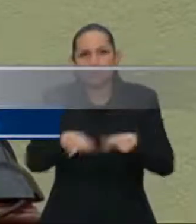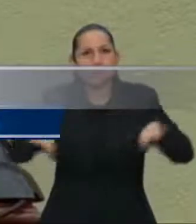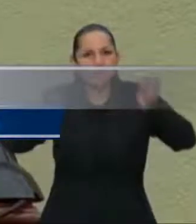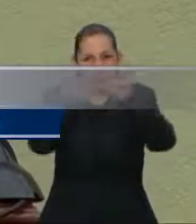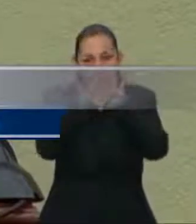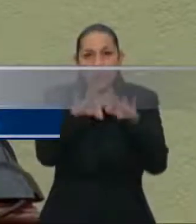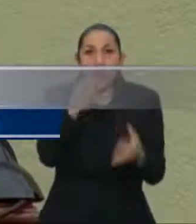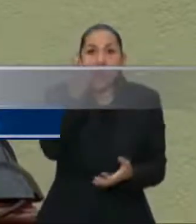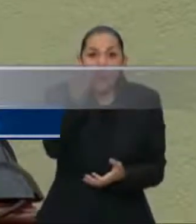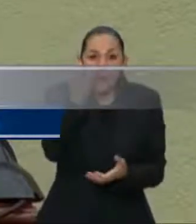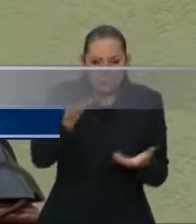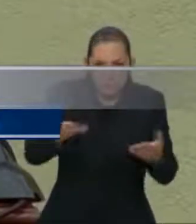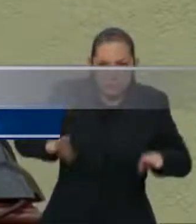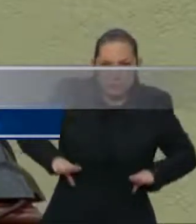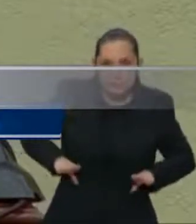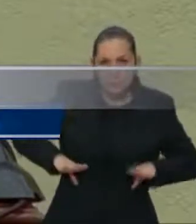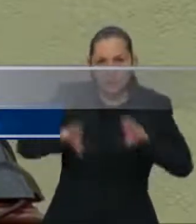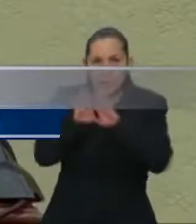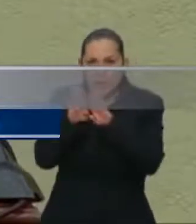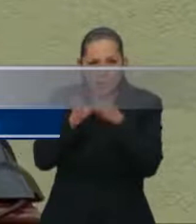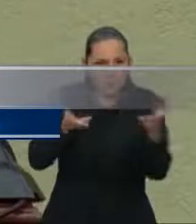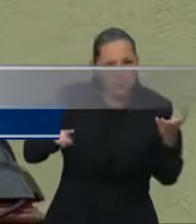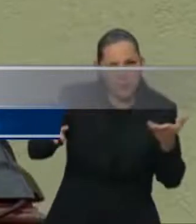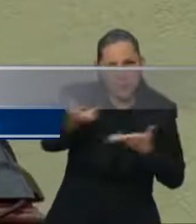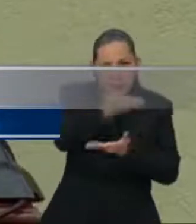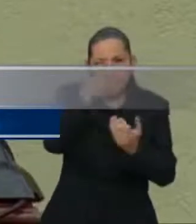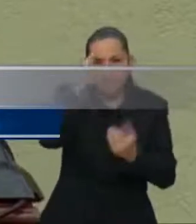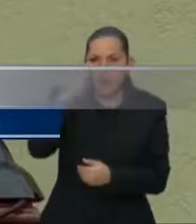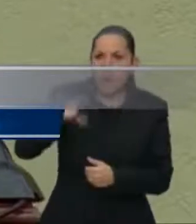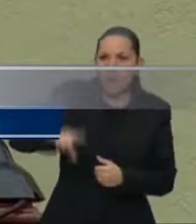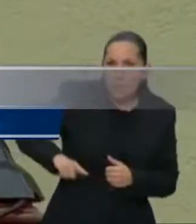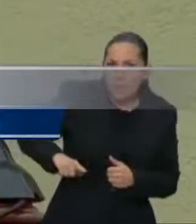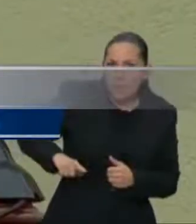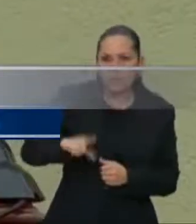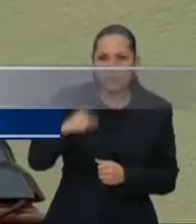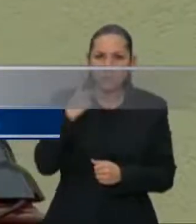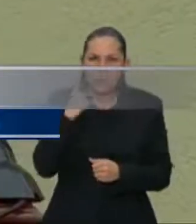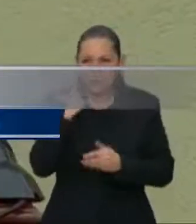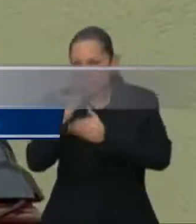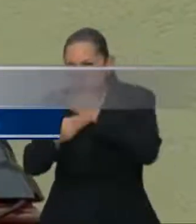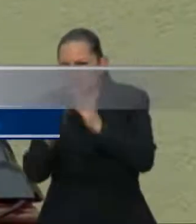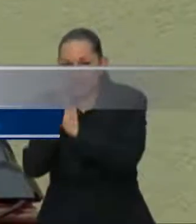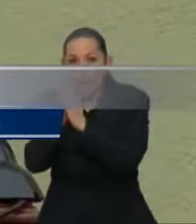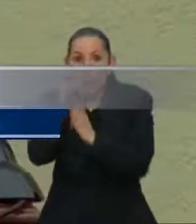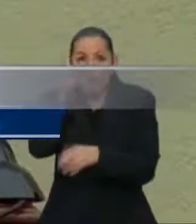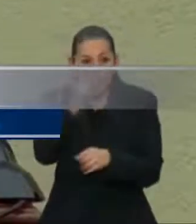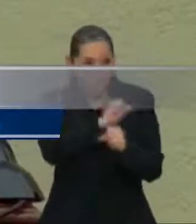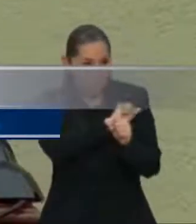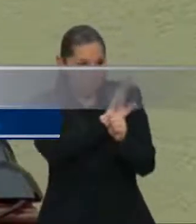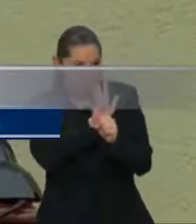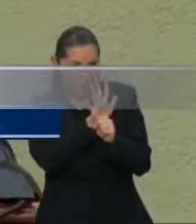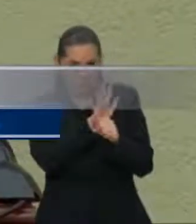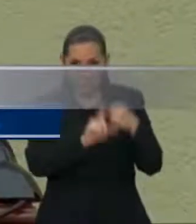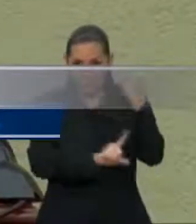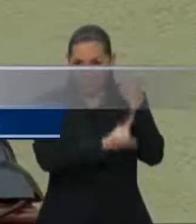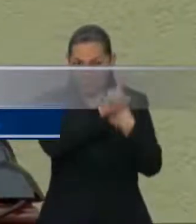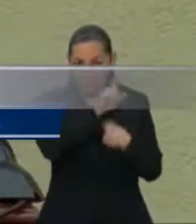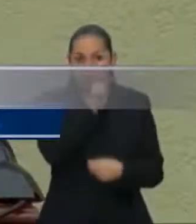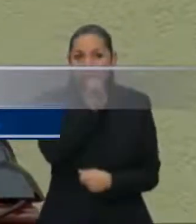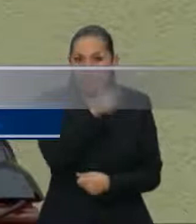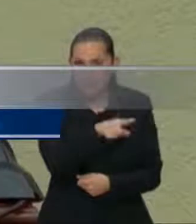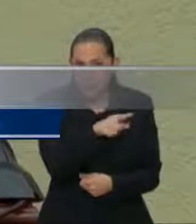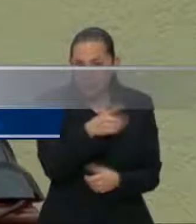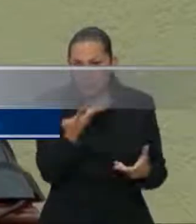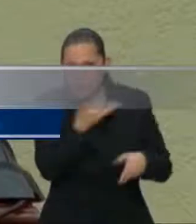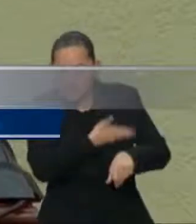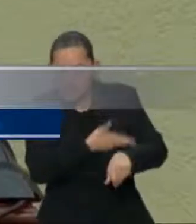convivencia en clave democrática en méxico y en el mundo derivado de la pandemia la crisis económica y la incertidumbre social que provocó el